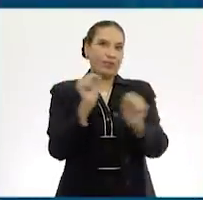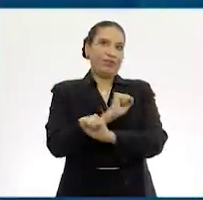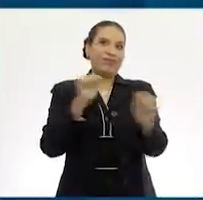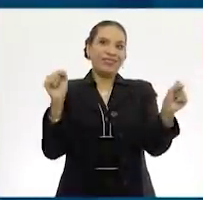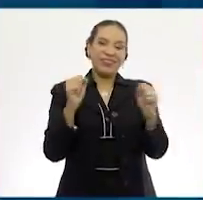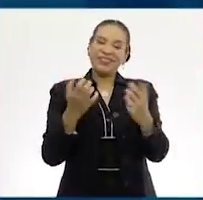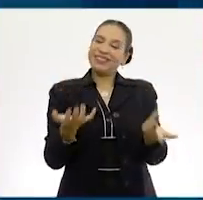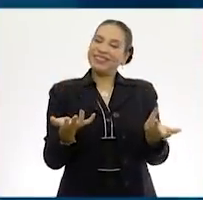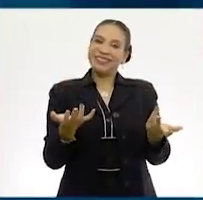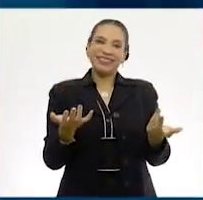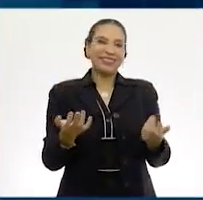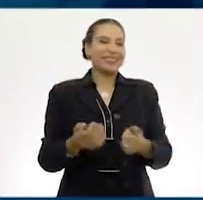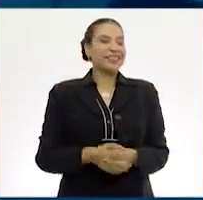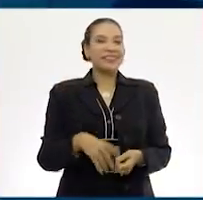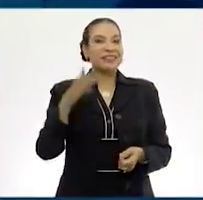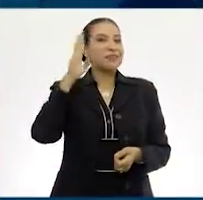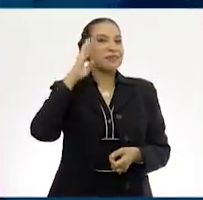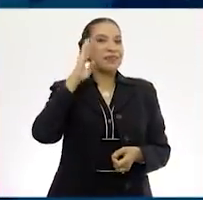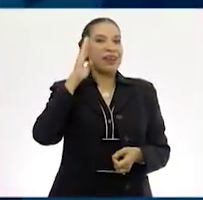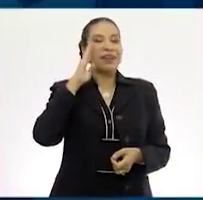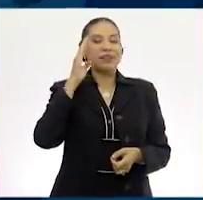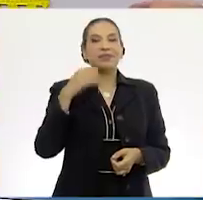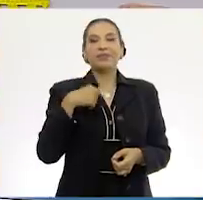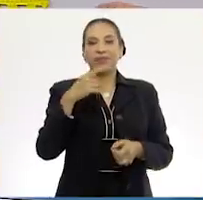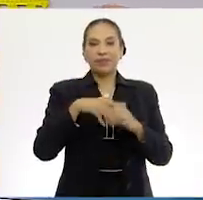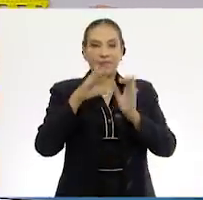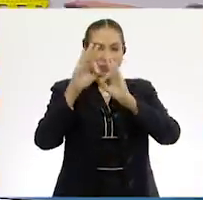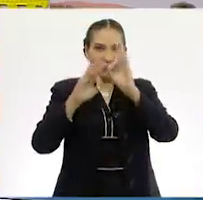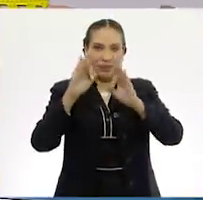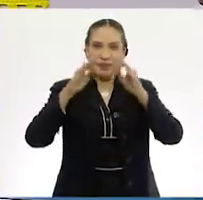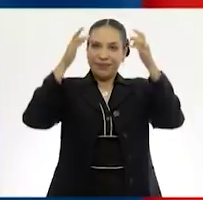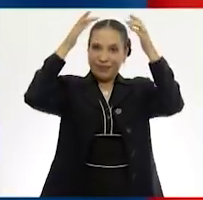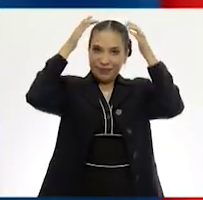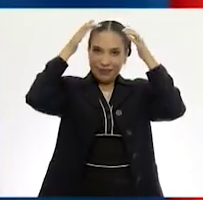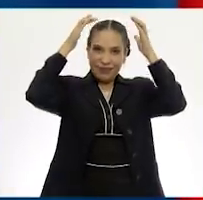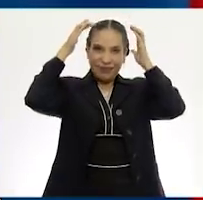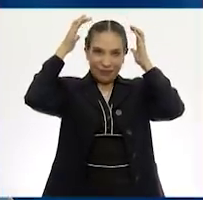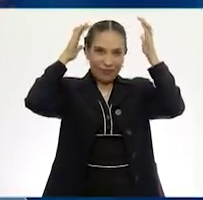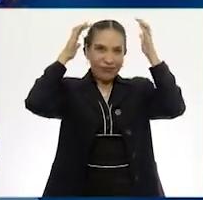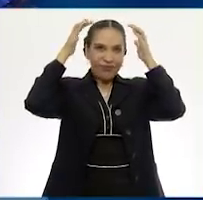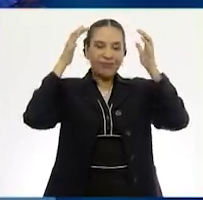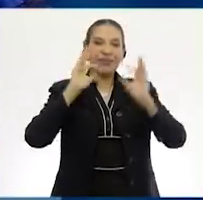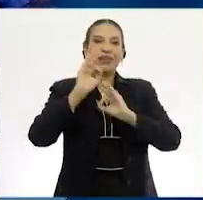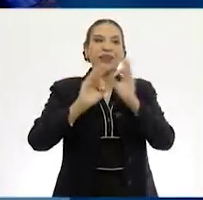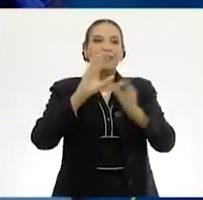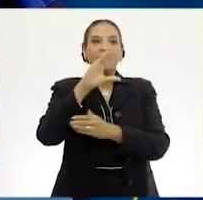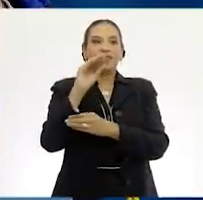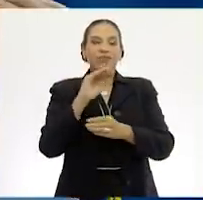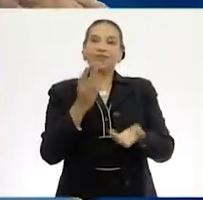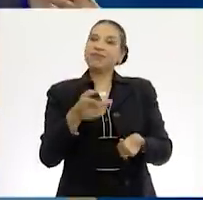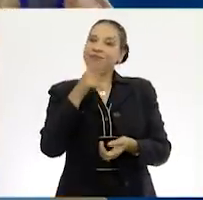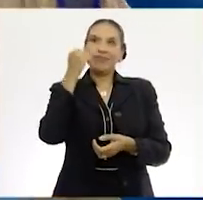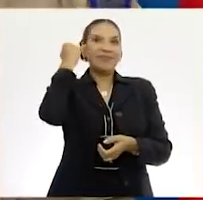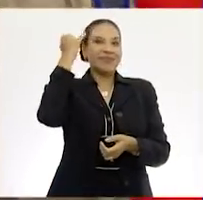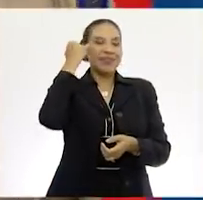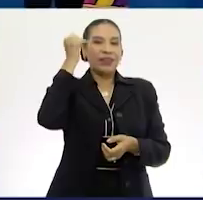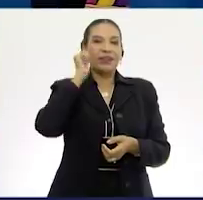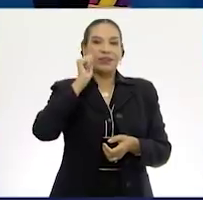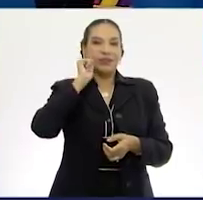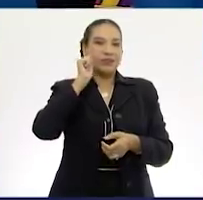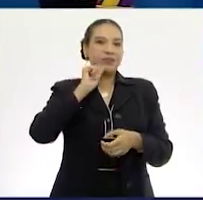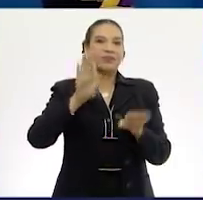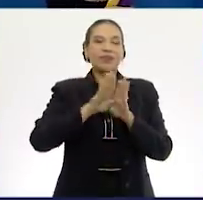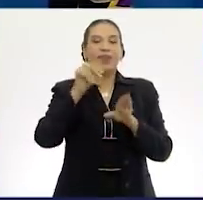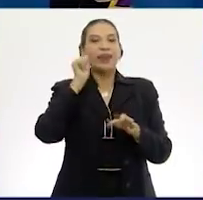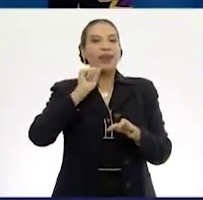explosivos. ¡Uy! ¡Ay, qué bárbaro! Déjame que arreglo tu sombrerito, ven. Sí. Ay, Ton y sus ocurrencias, todo el tiempo,